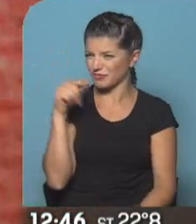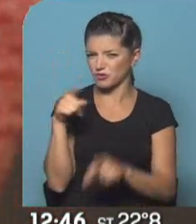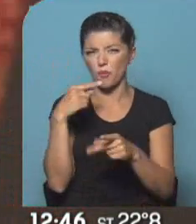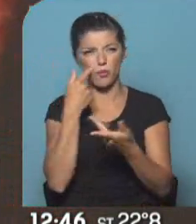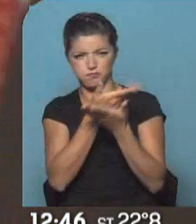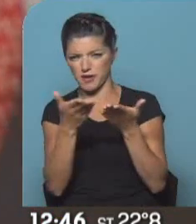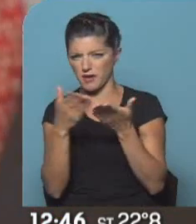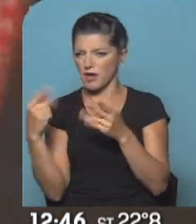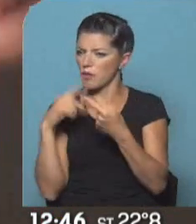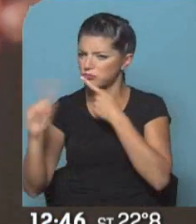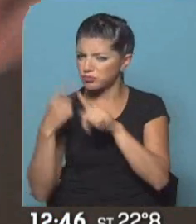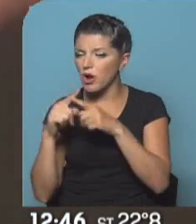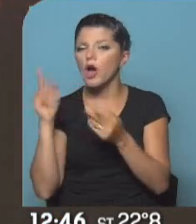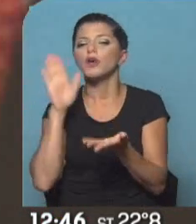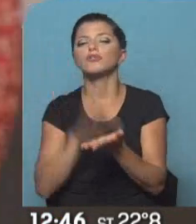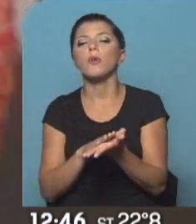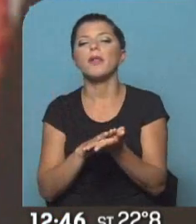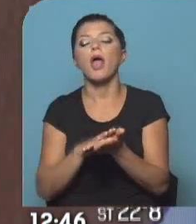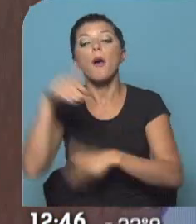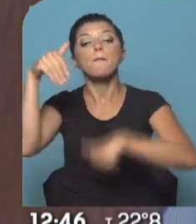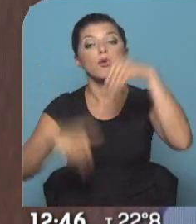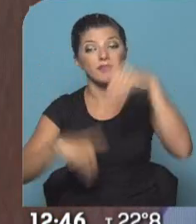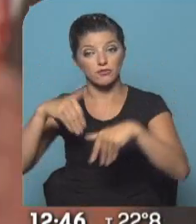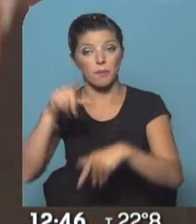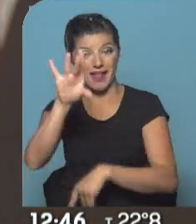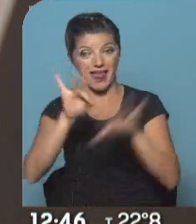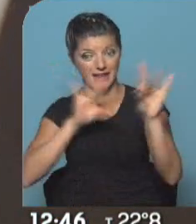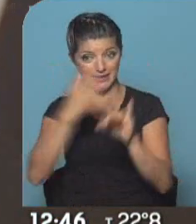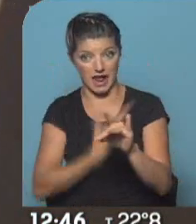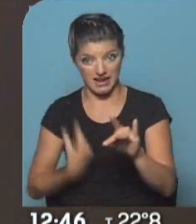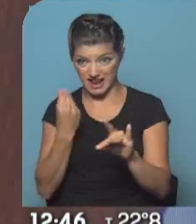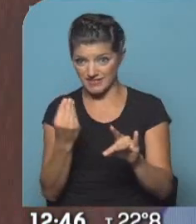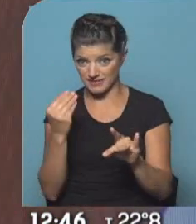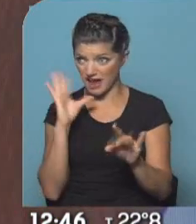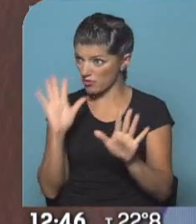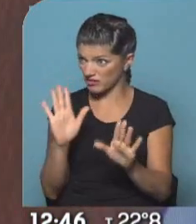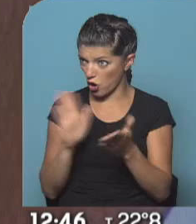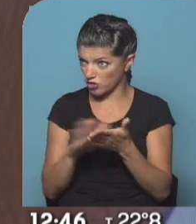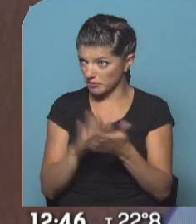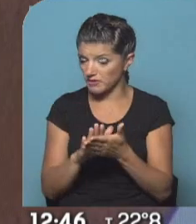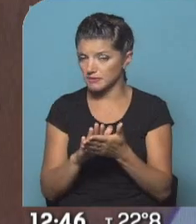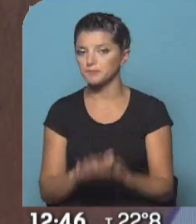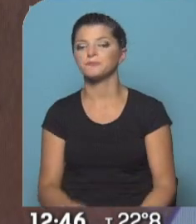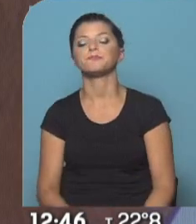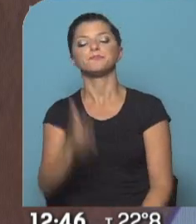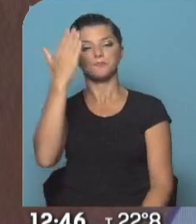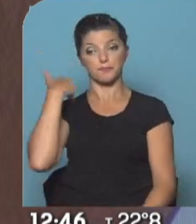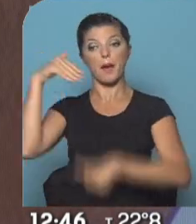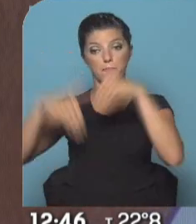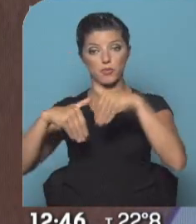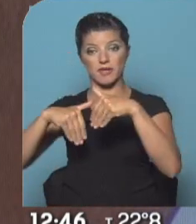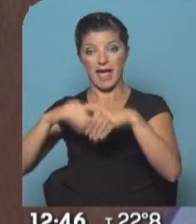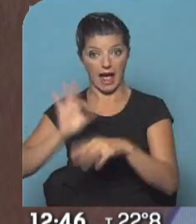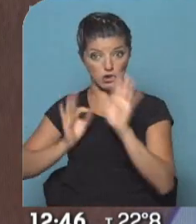sido la abstención durante las elecciones para alcaldes. ¿Se podría repetir algo así? Solamente votó el 35%, esto fue el